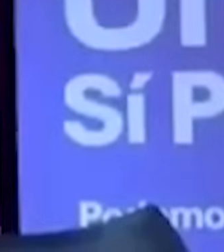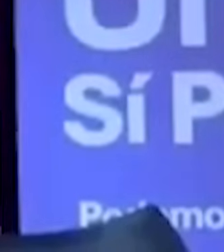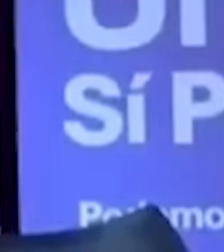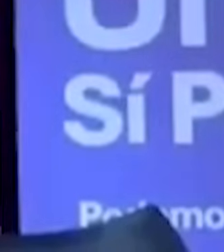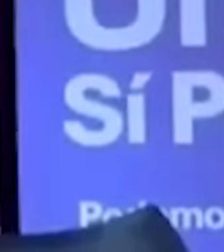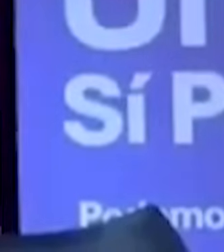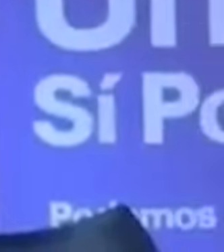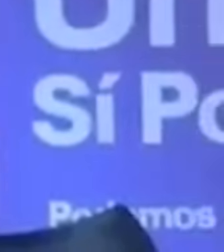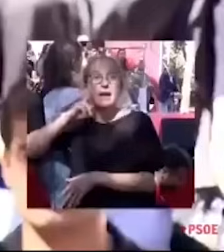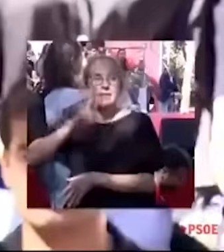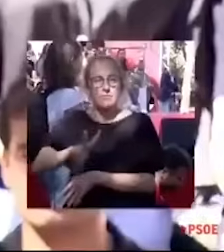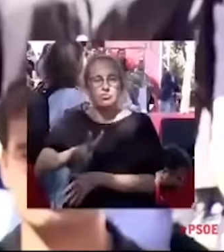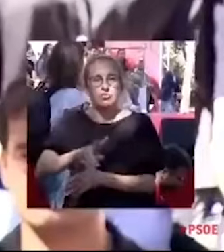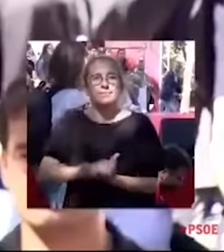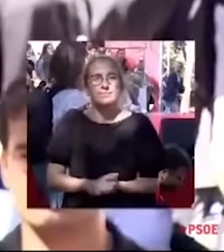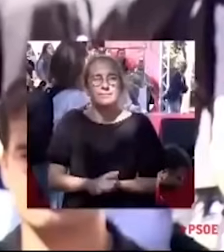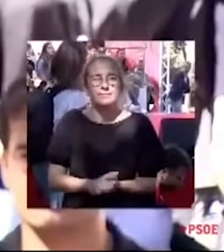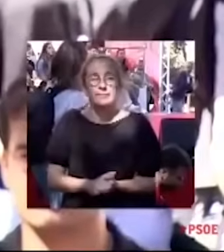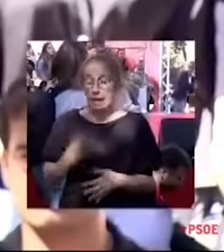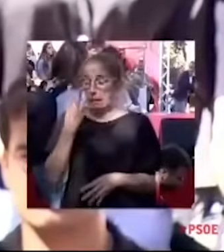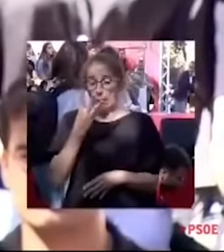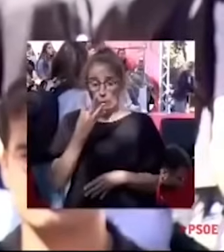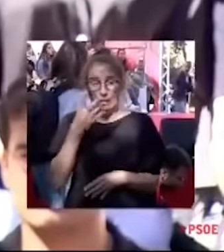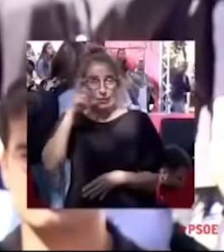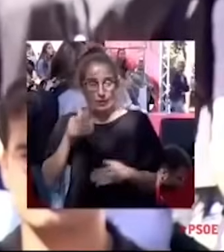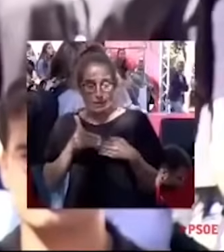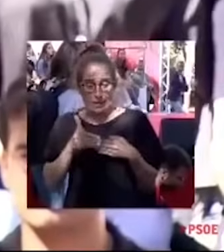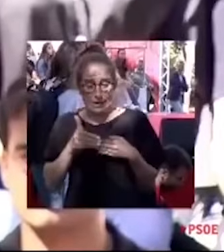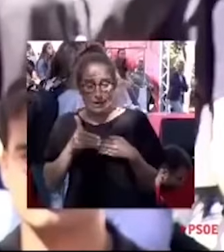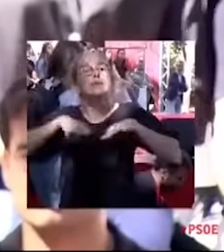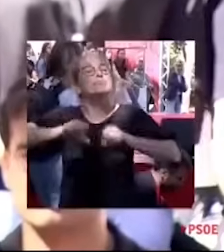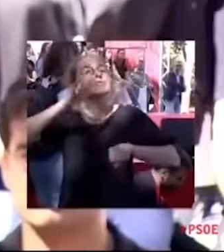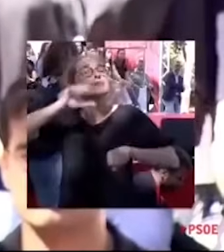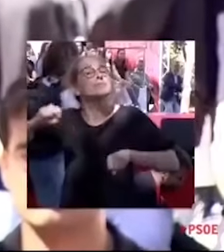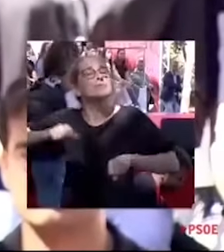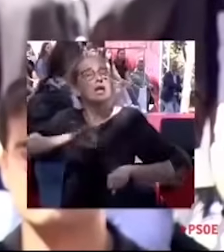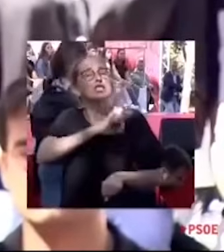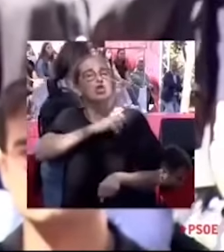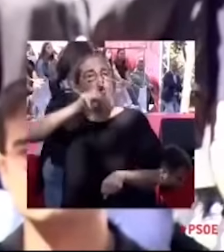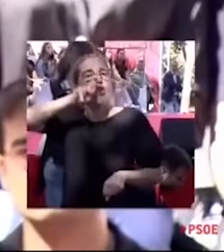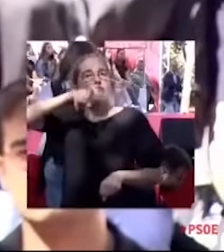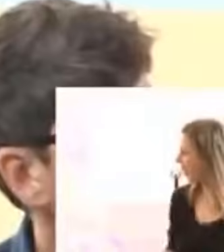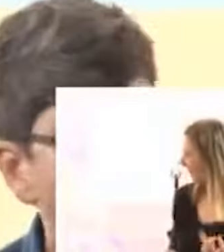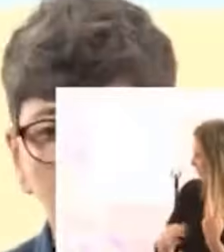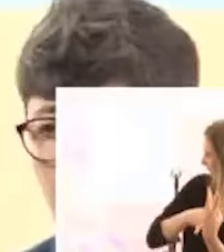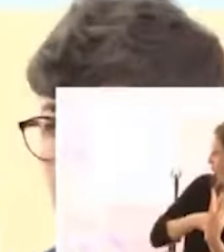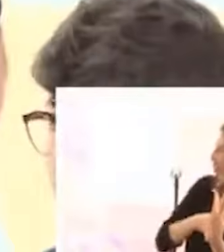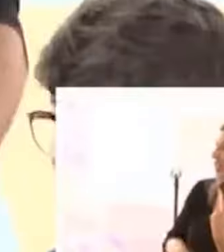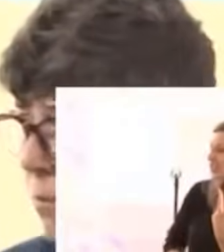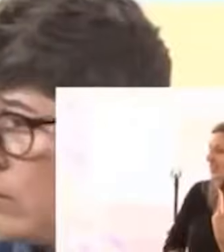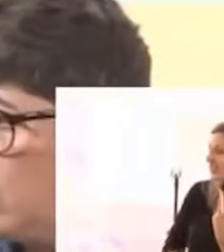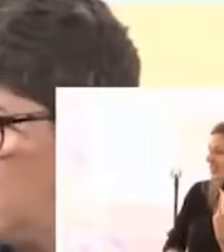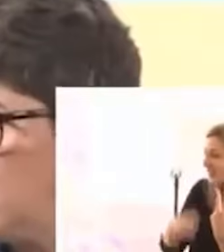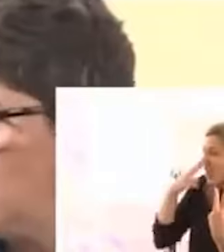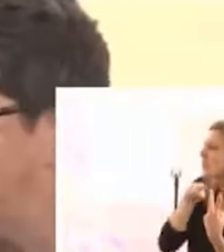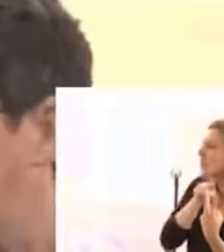y Montero, que ofrecían el relato de una Yolanda Díaz entregada al Partido Socialista y traidora hacia el Partido Morado. Esa